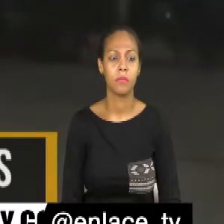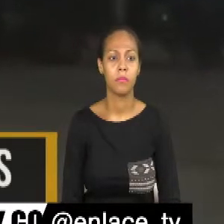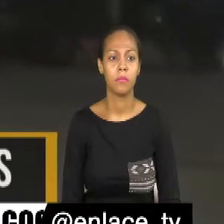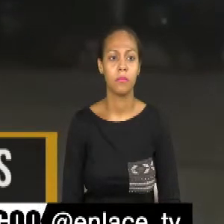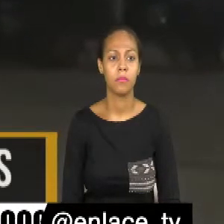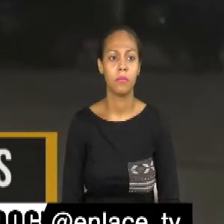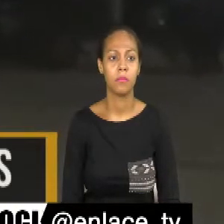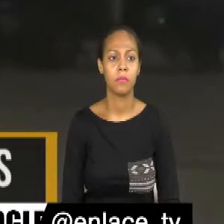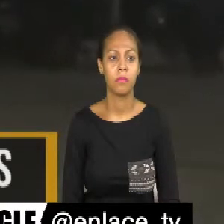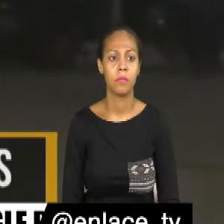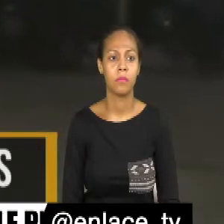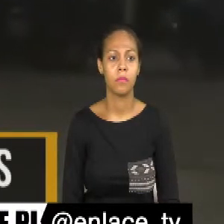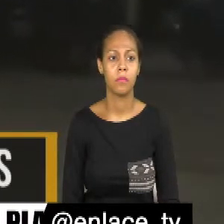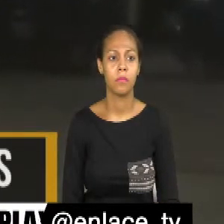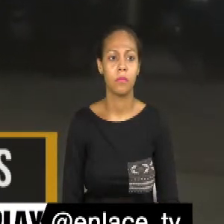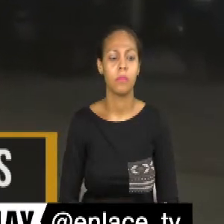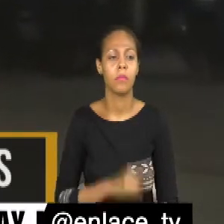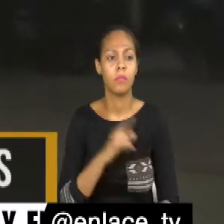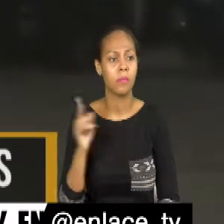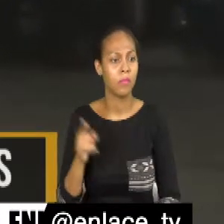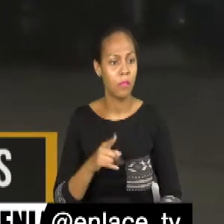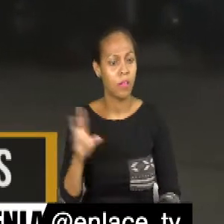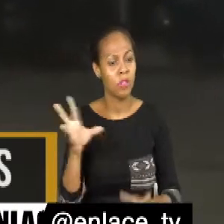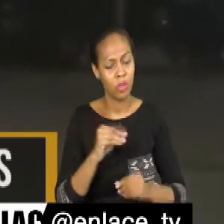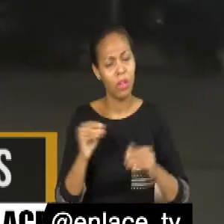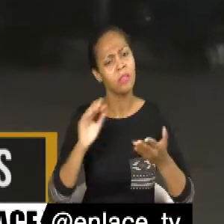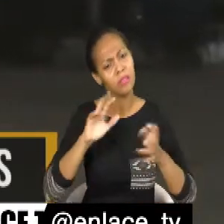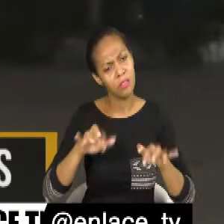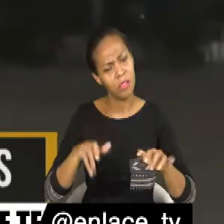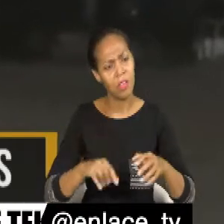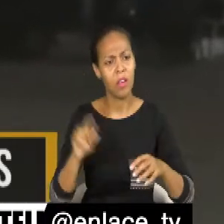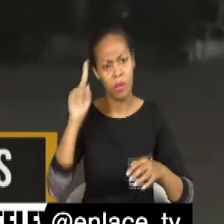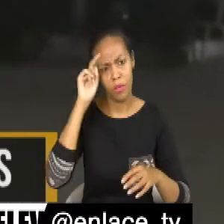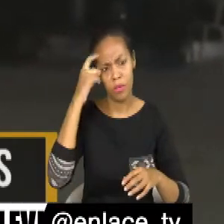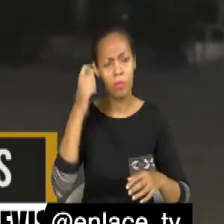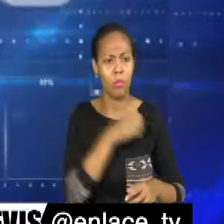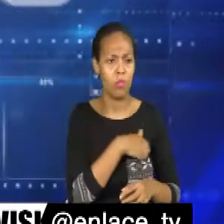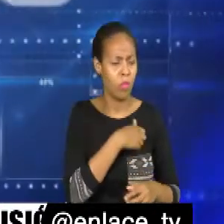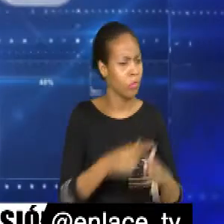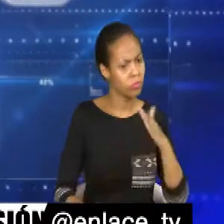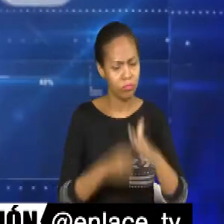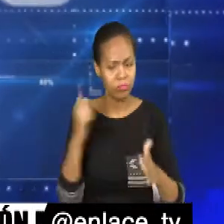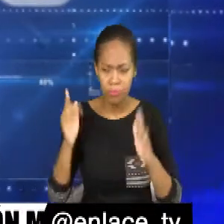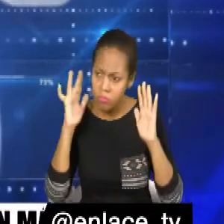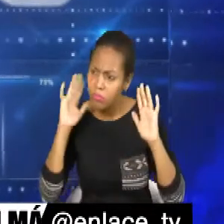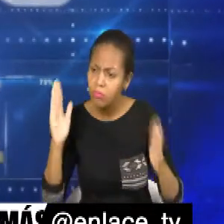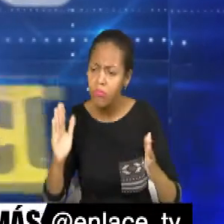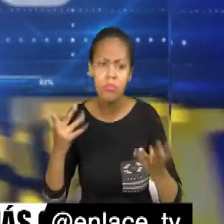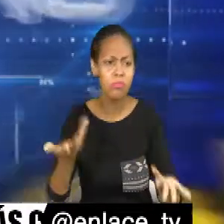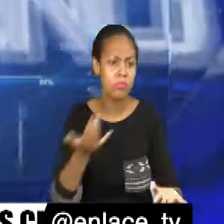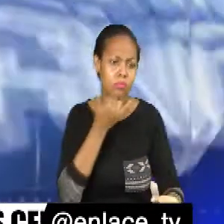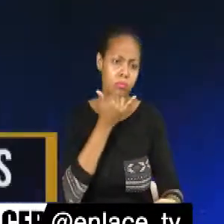Reclama el reportero la intervención de la Secretaría de Gobierno para que actúe de forma inmediata.